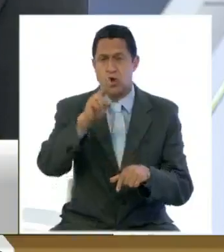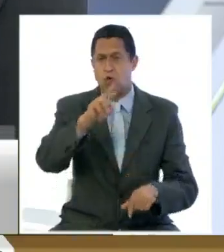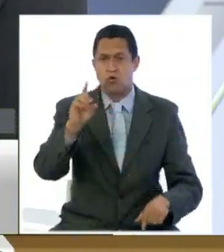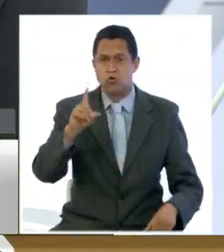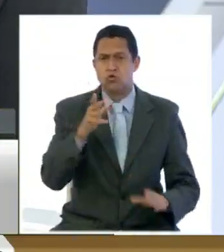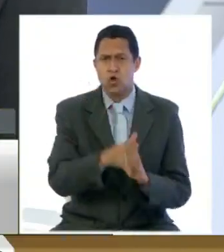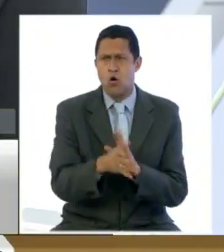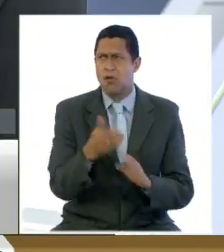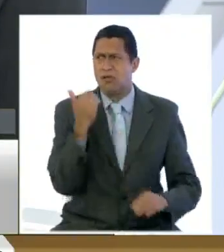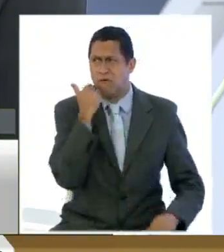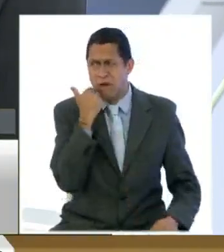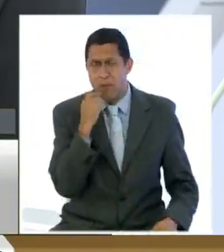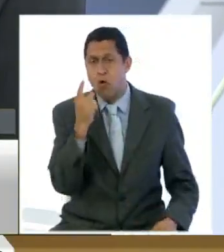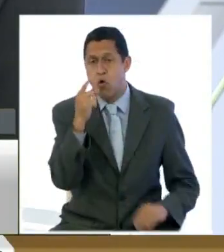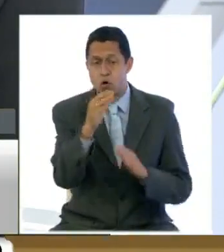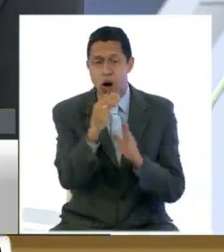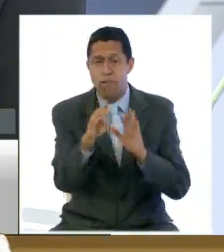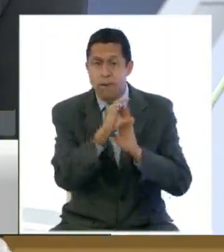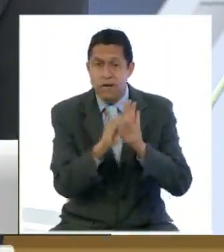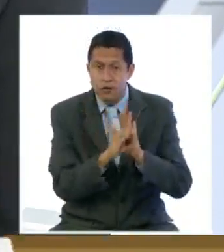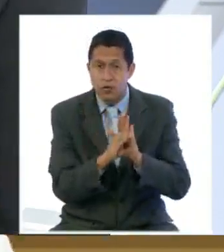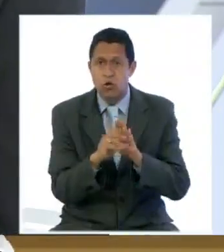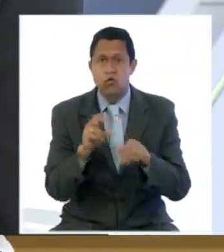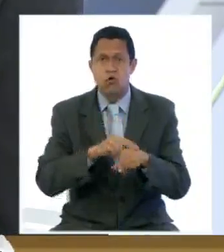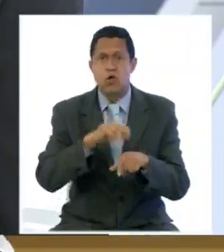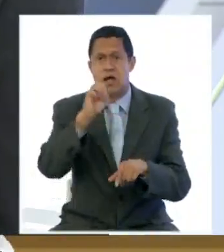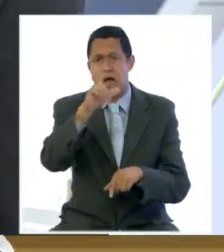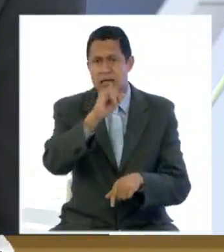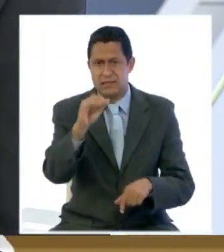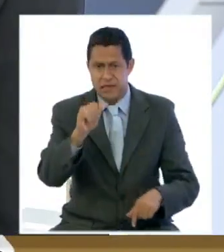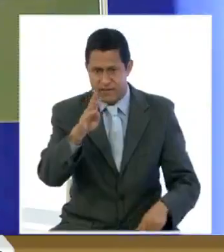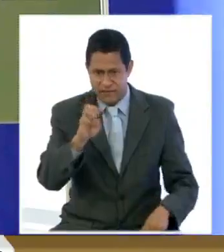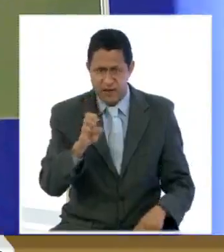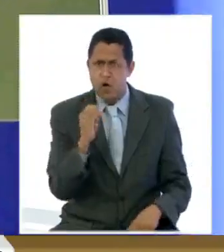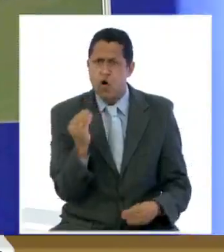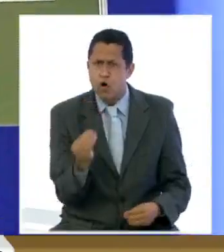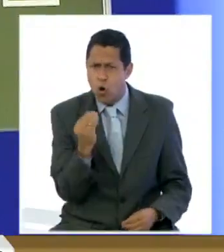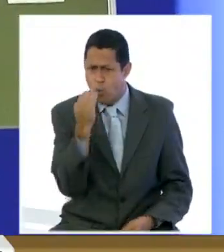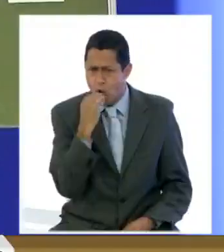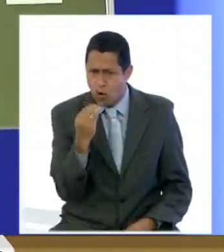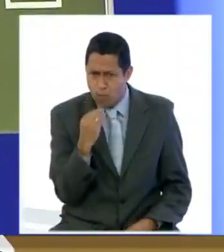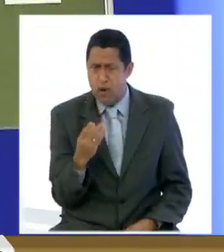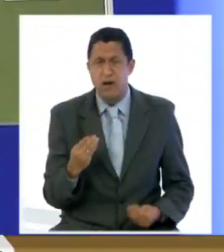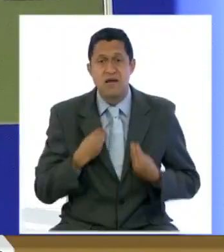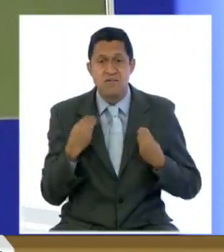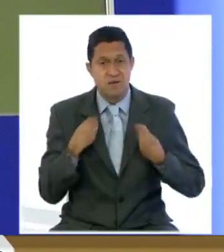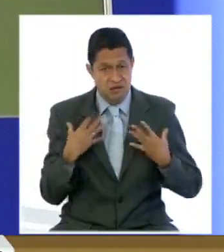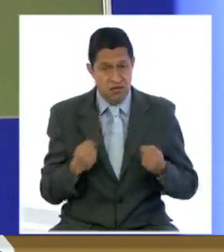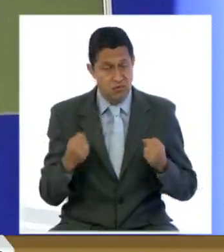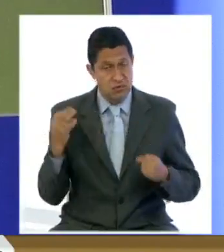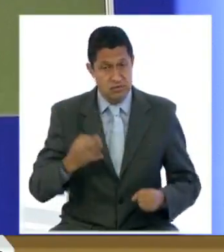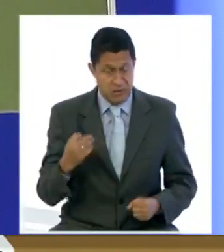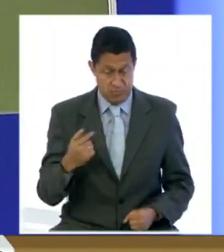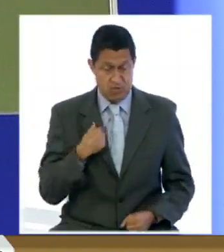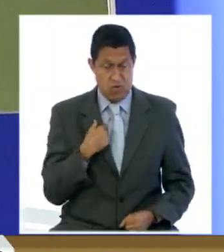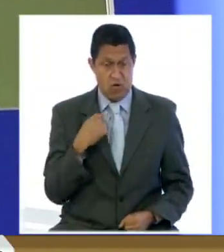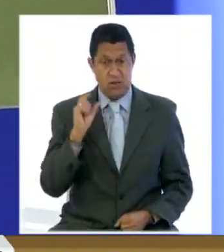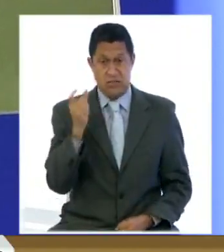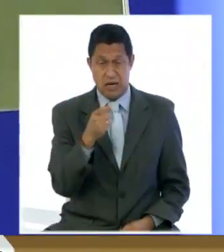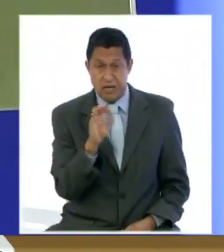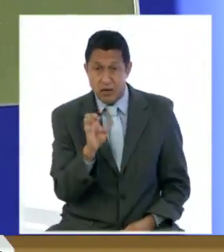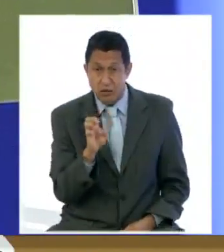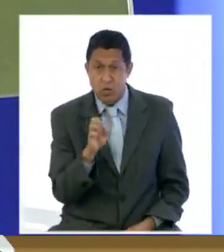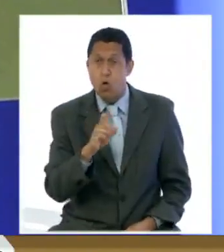la condición, un capítulo completo de la doctora Elizabeth Dini hablando de cómo nutrirse y cómo vivir saludable siendo celíaco, y un